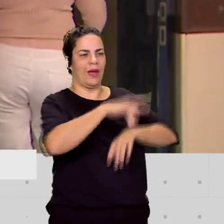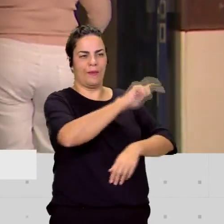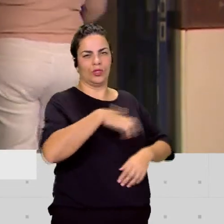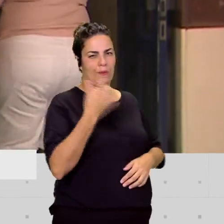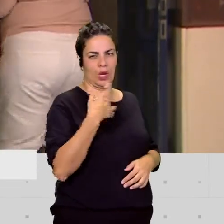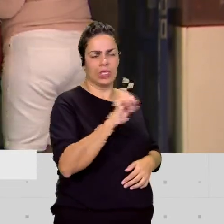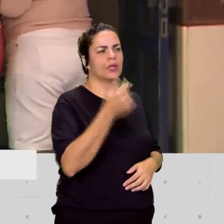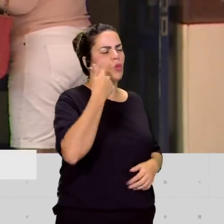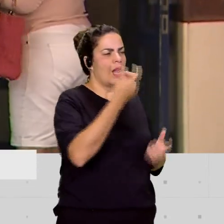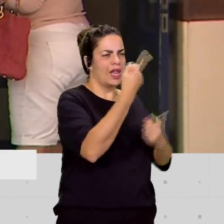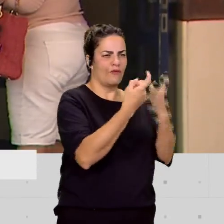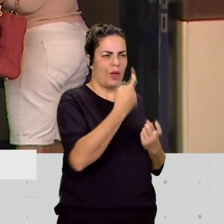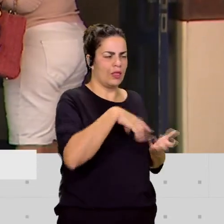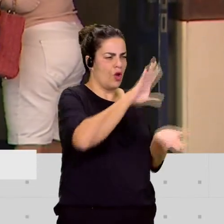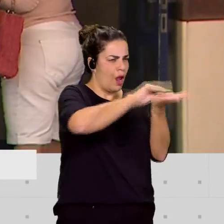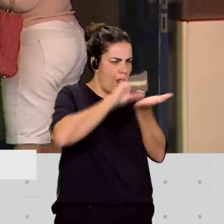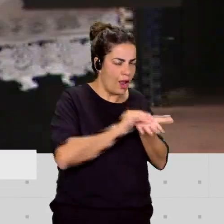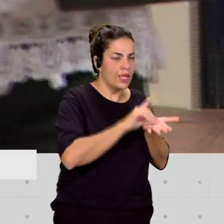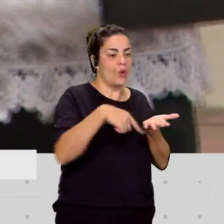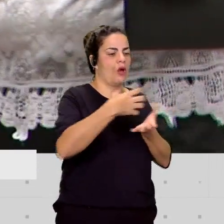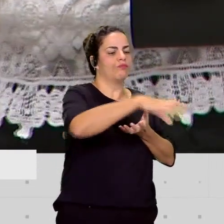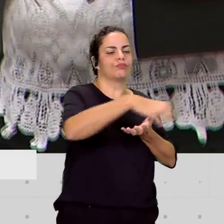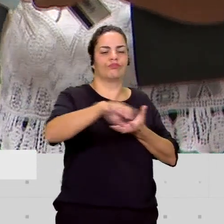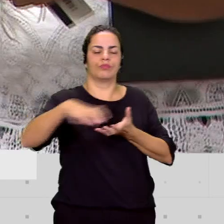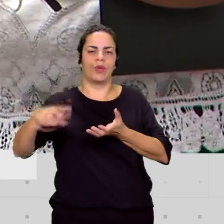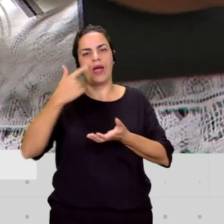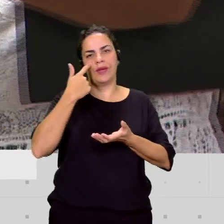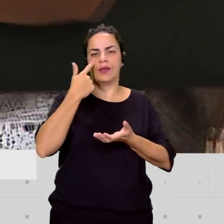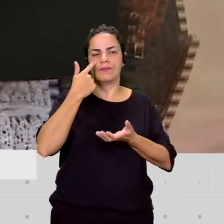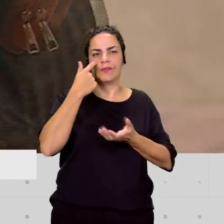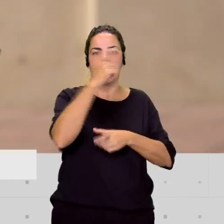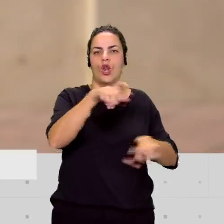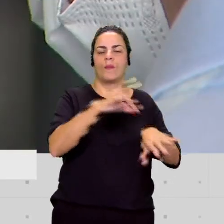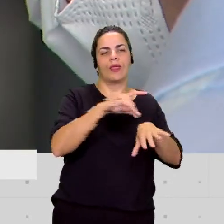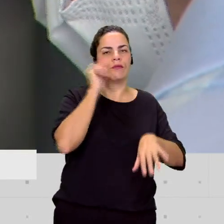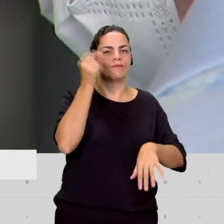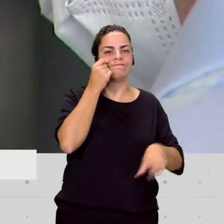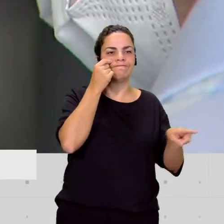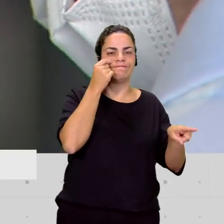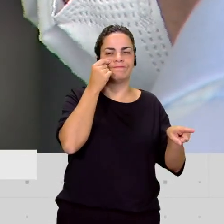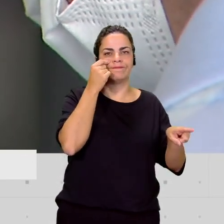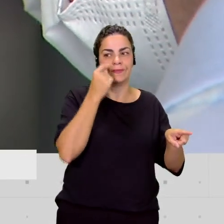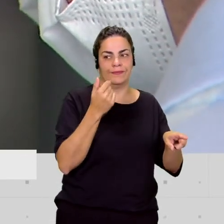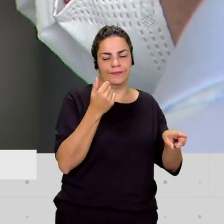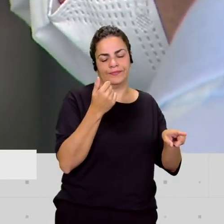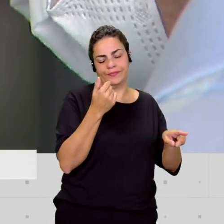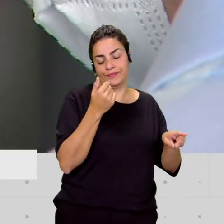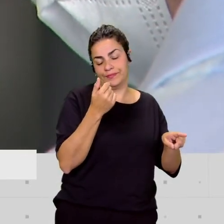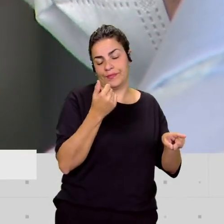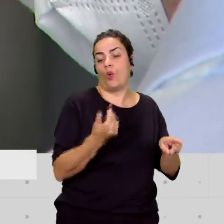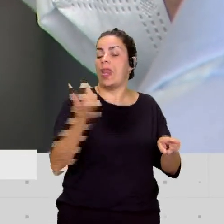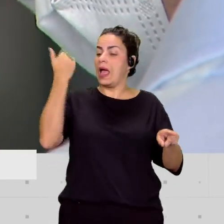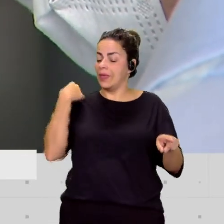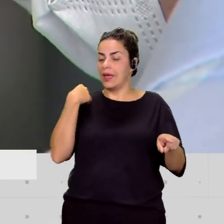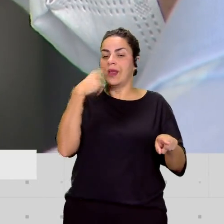esta información y luego vamos dividiendo cuáles son los síndromes que los médicos han ido diagnosticando a sus pacientes el día anterior, ¿no? En este